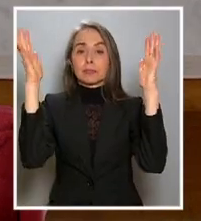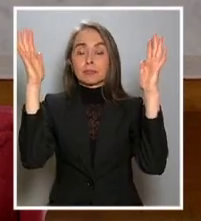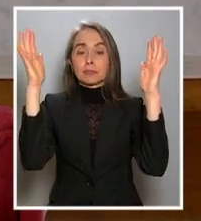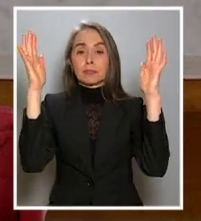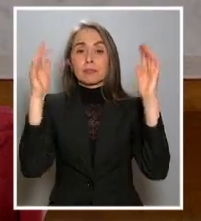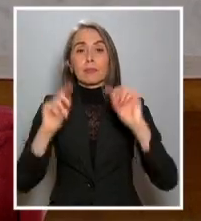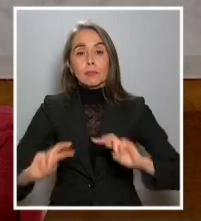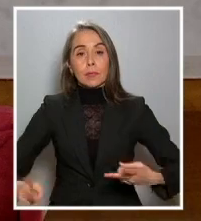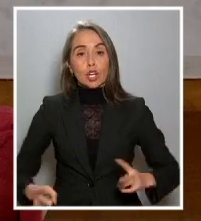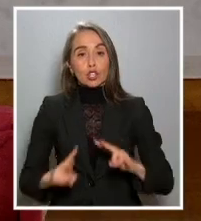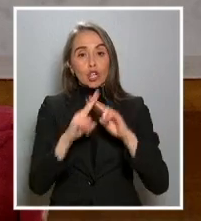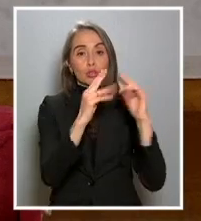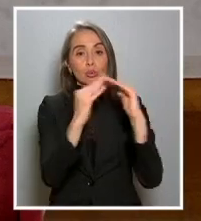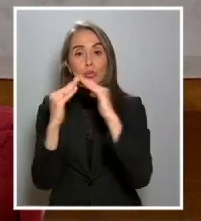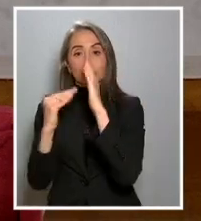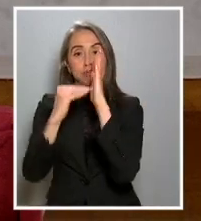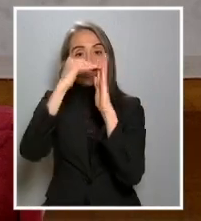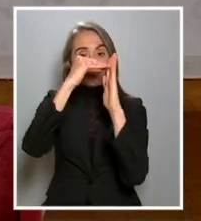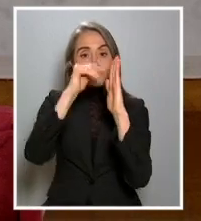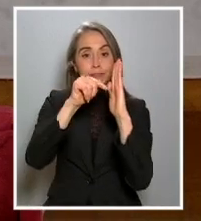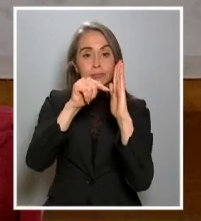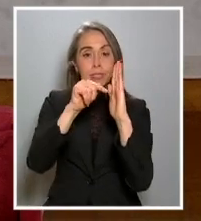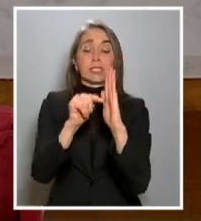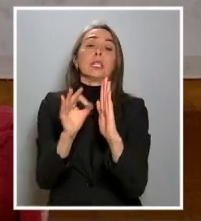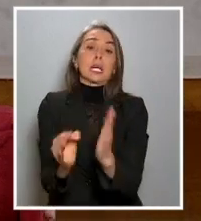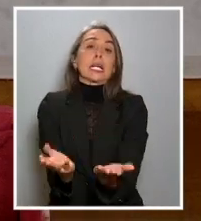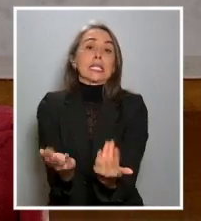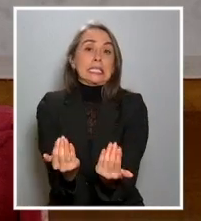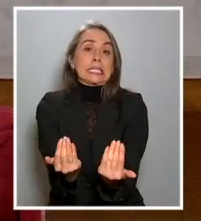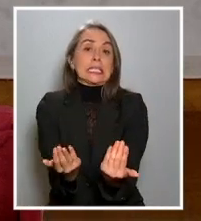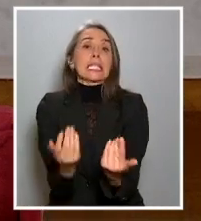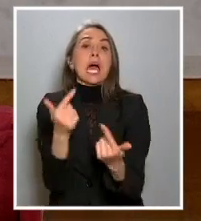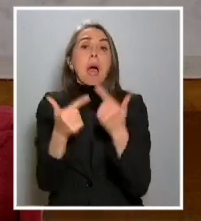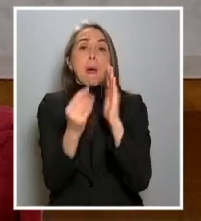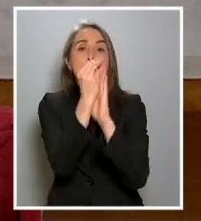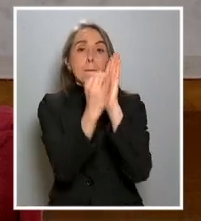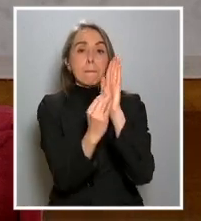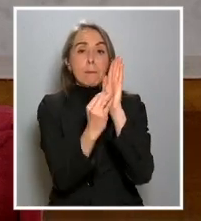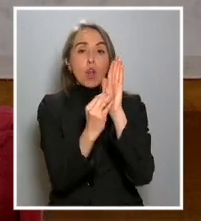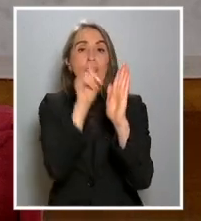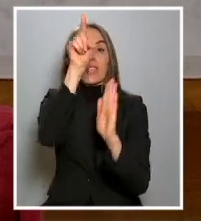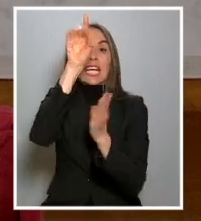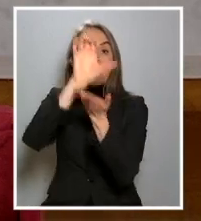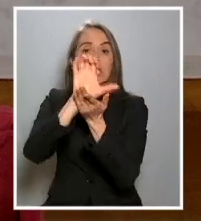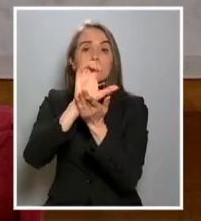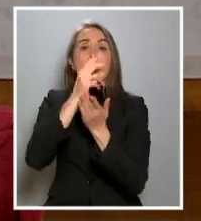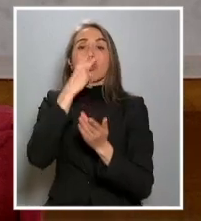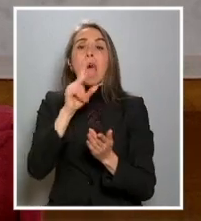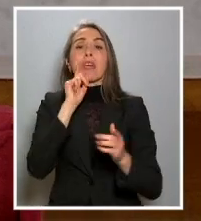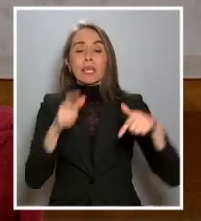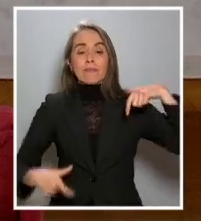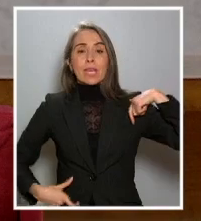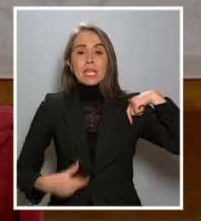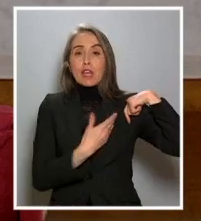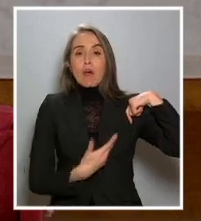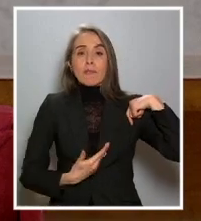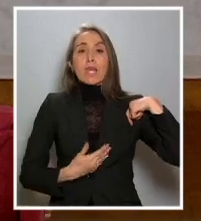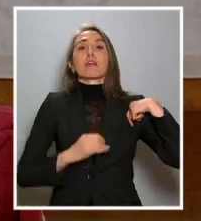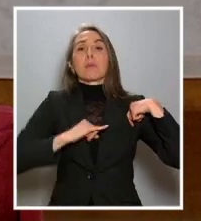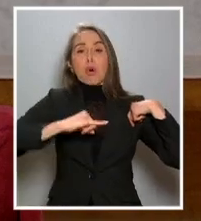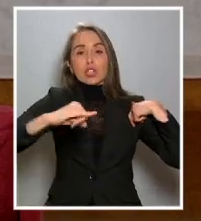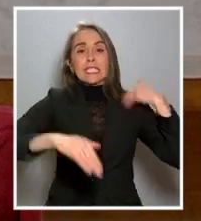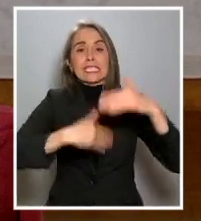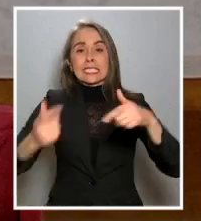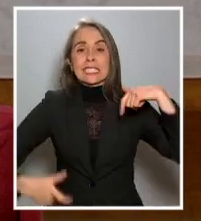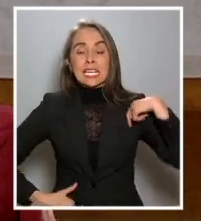como la construcción de viviendas es necesariamente una política de Estado más allá de un gobierno, y tal como nosotros recibimos